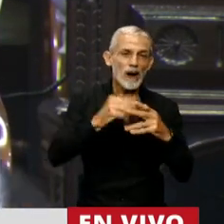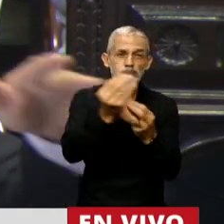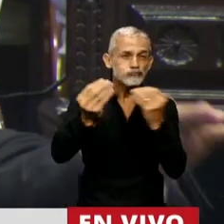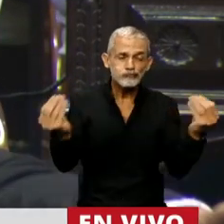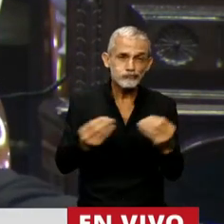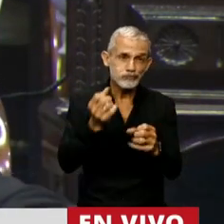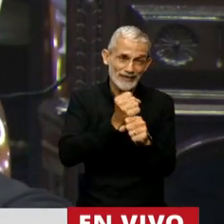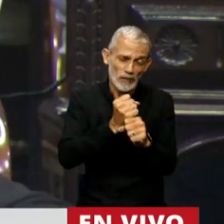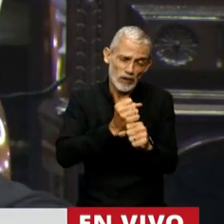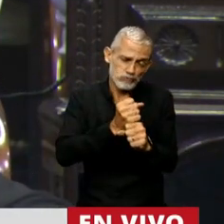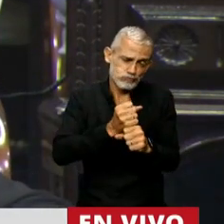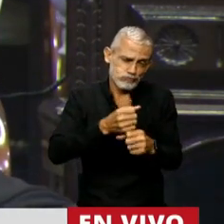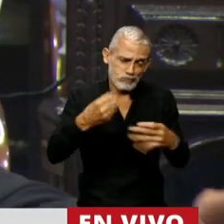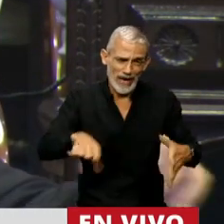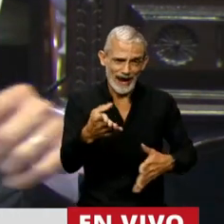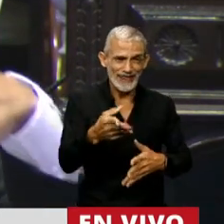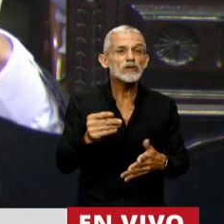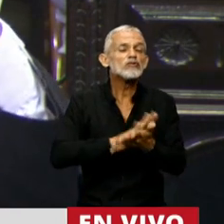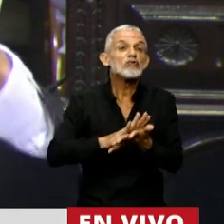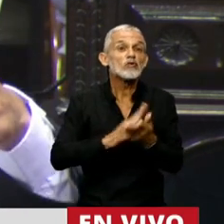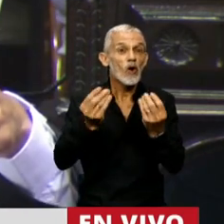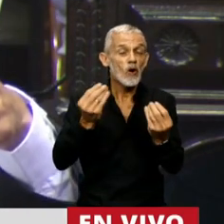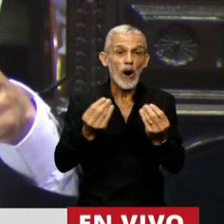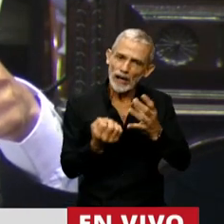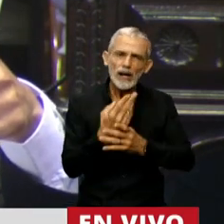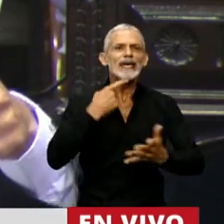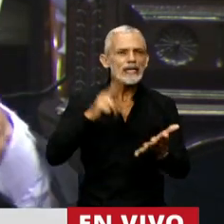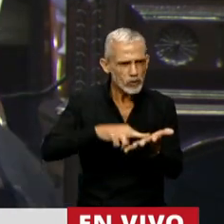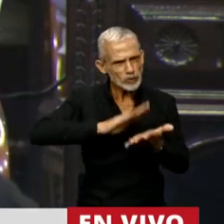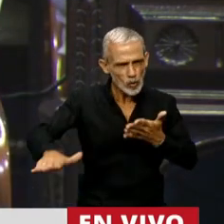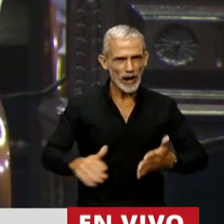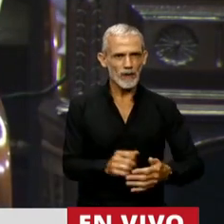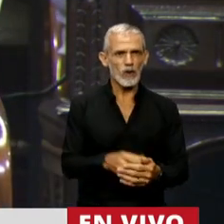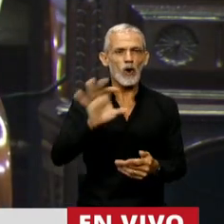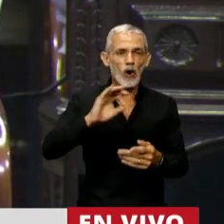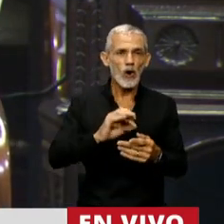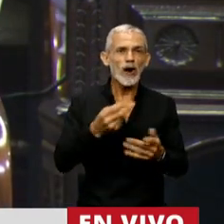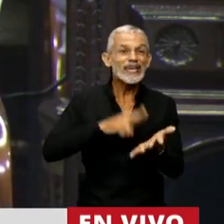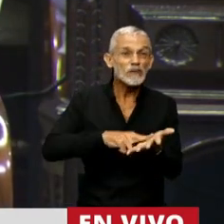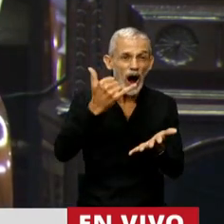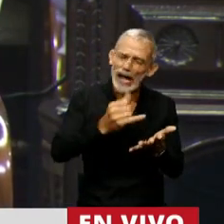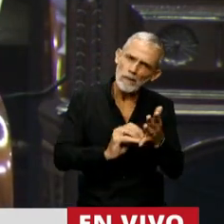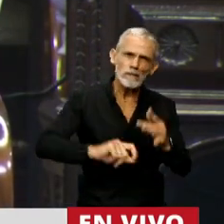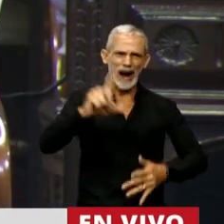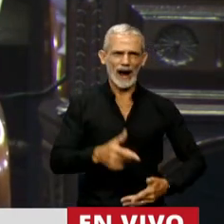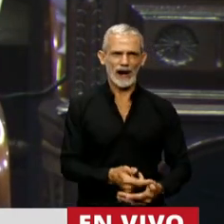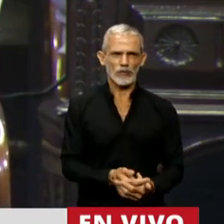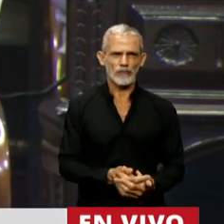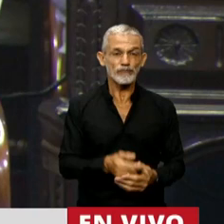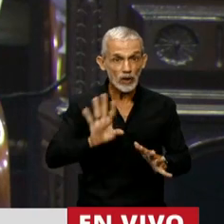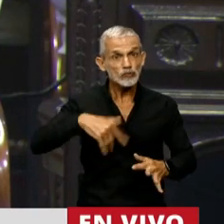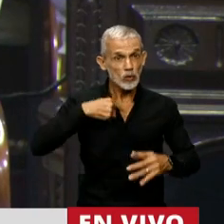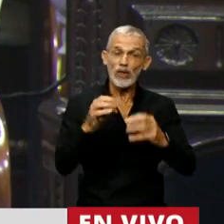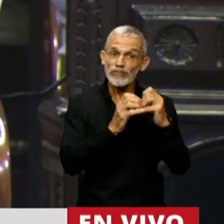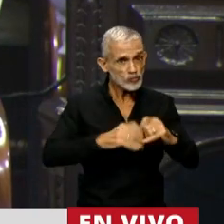desempleo y la única solución que encuentran parece ser crear nuevos impuestos o aumentar los existentes. Reitero, estamos dispuestos